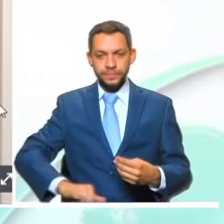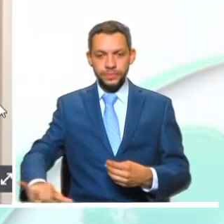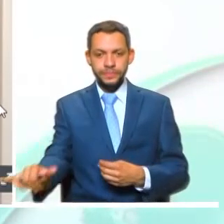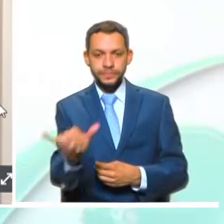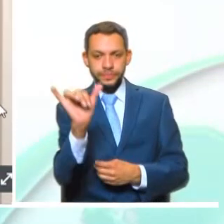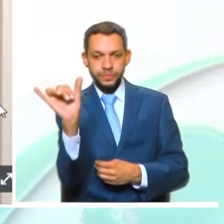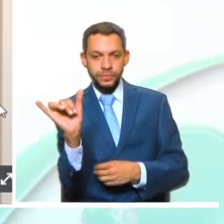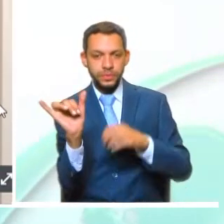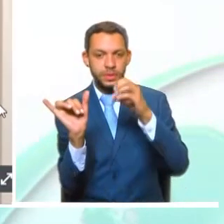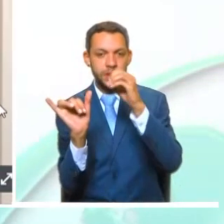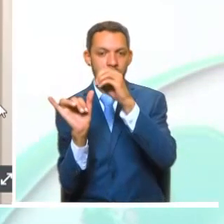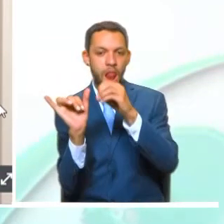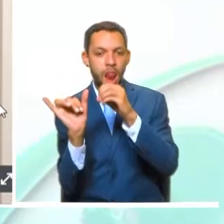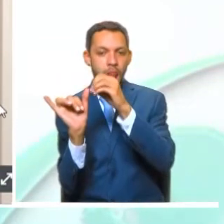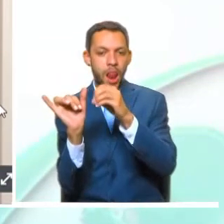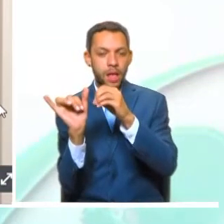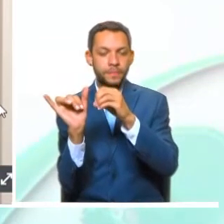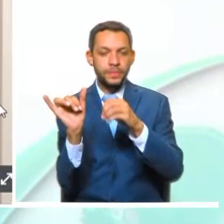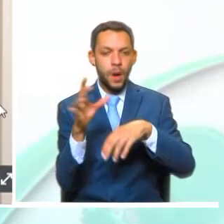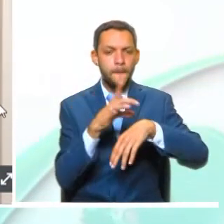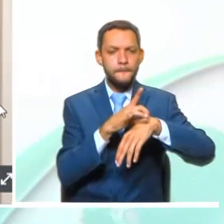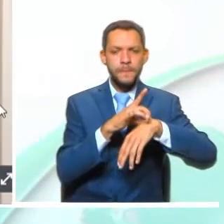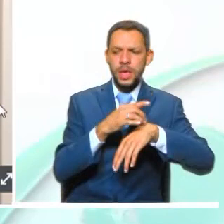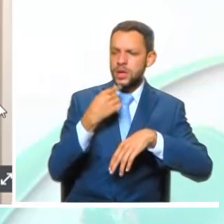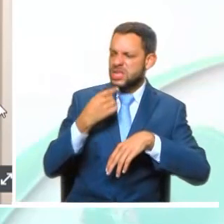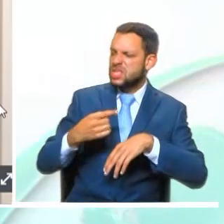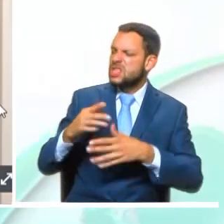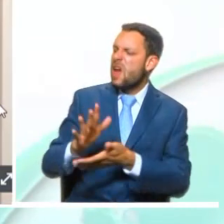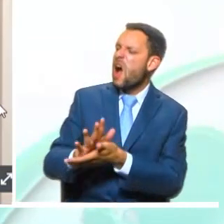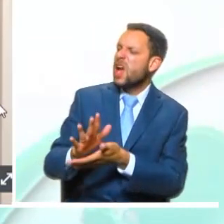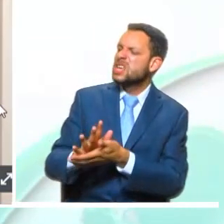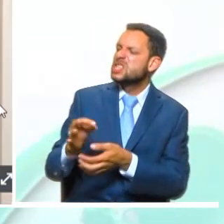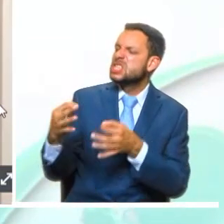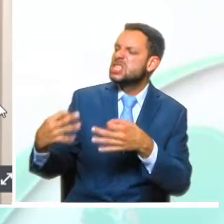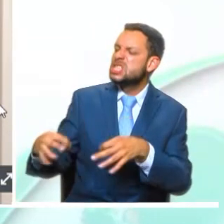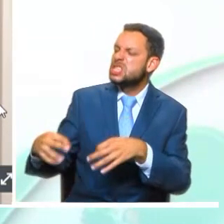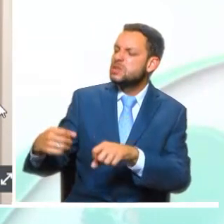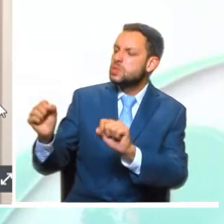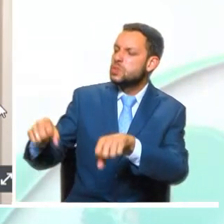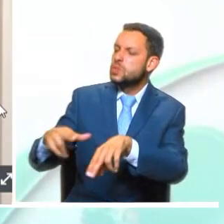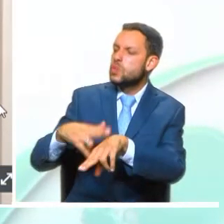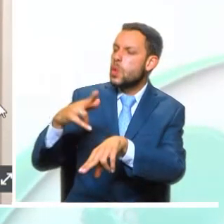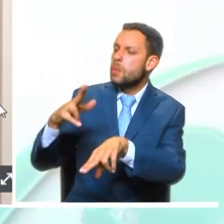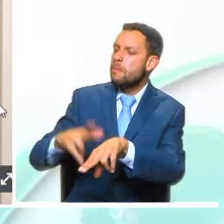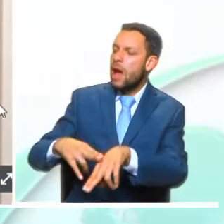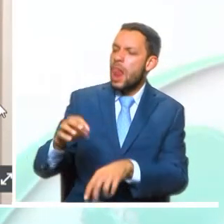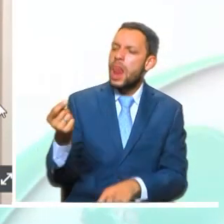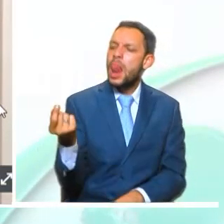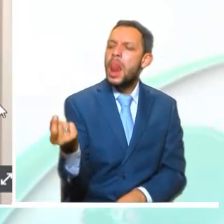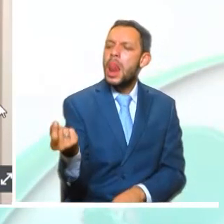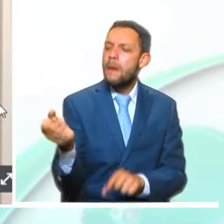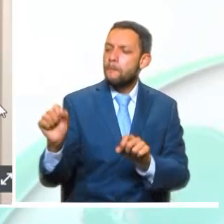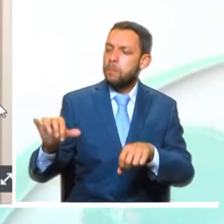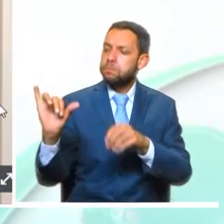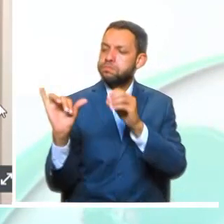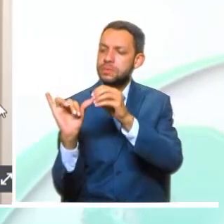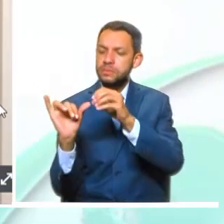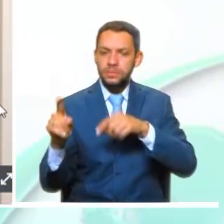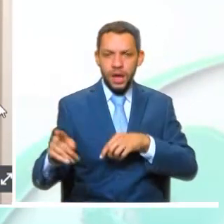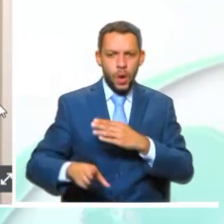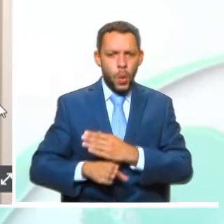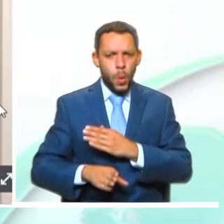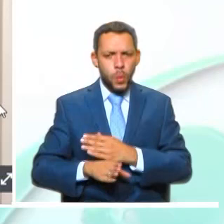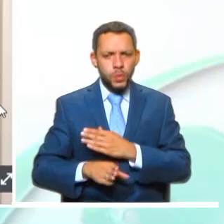ovario y quien se lo hizo le dijo que no que era un quiste que no que era normal que tranquila pero el dolor le